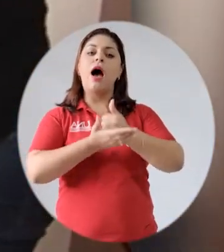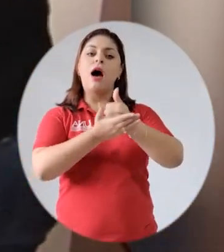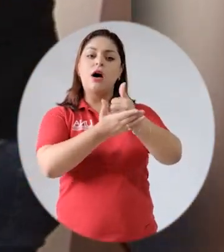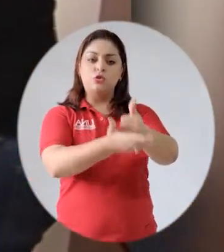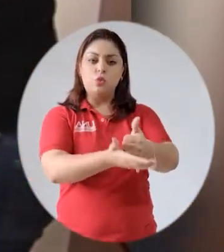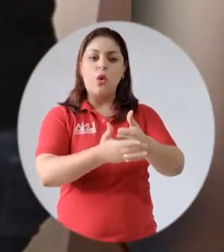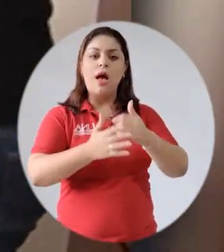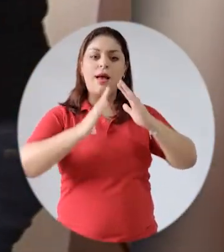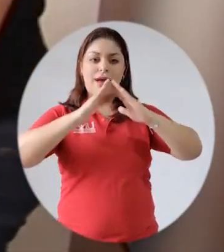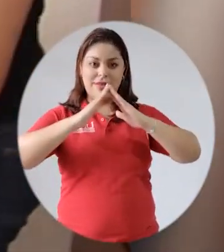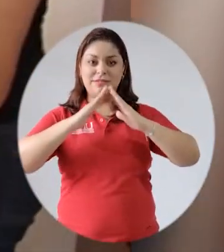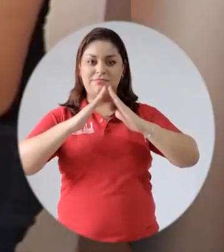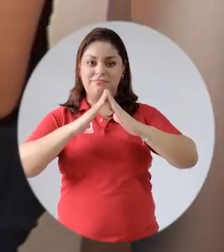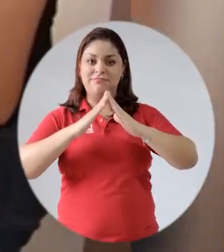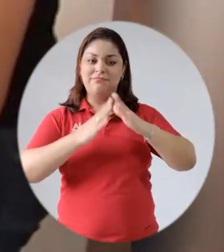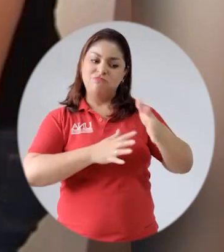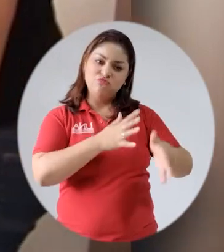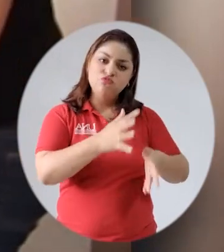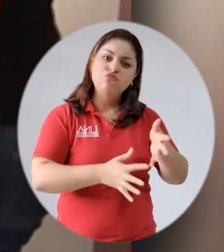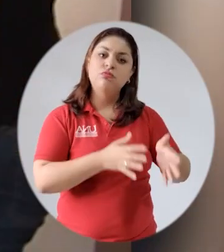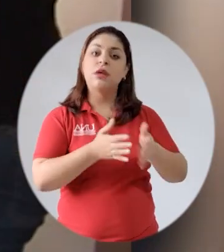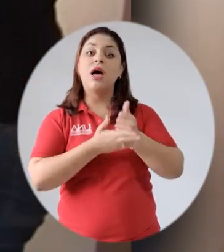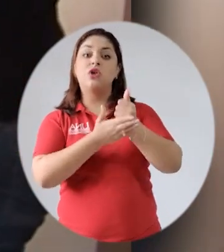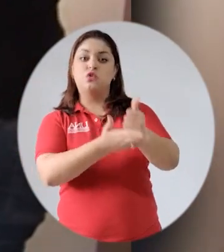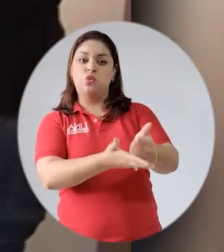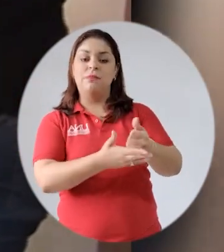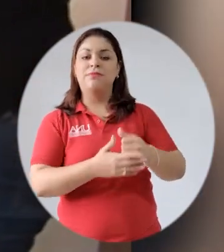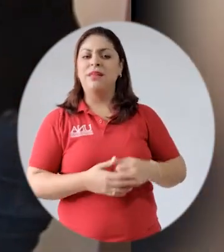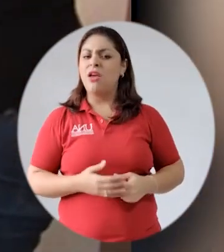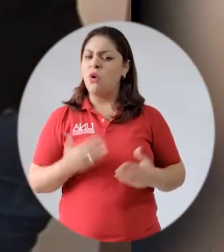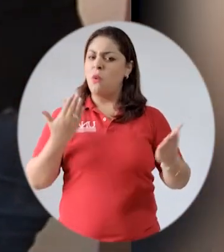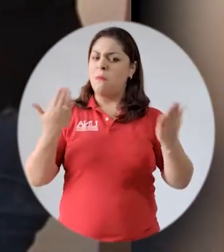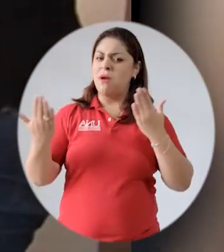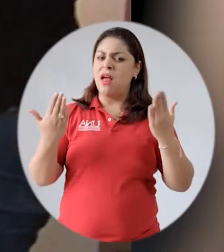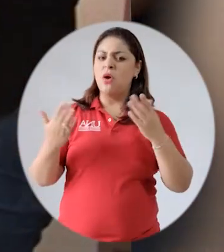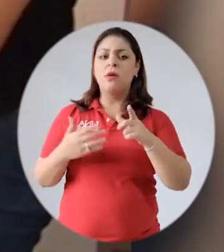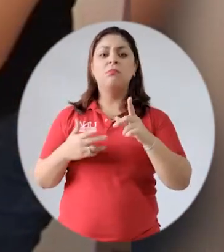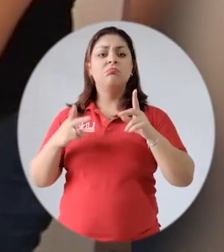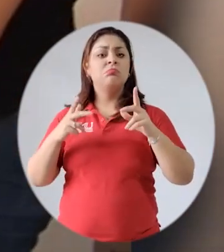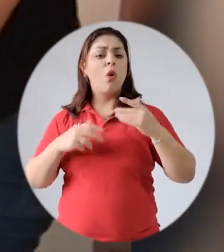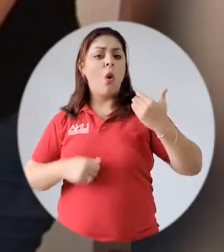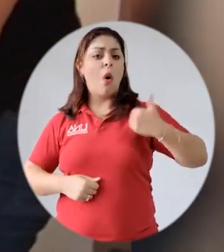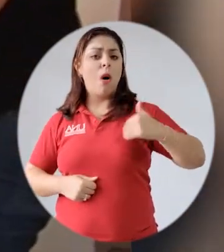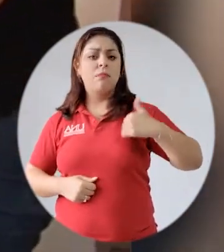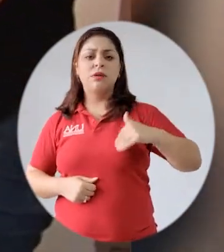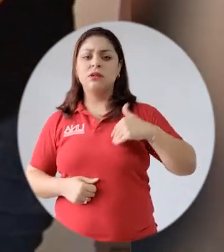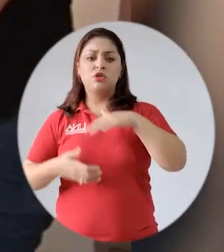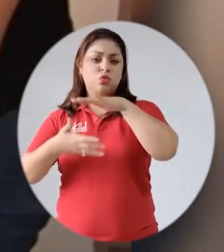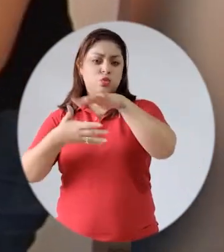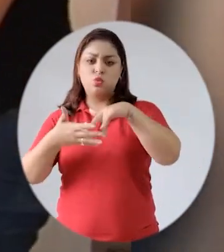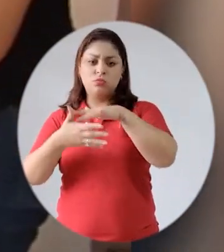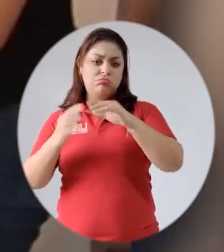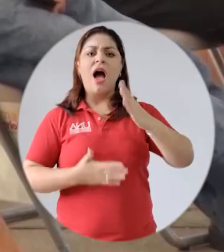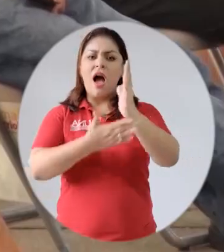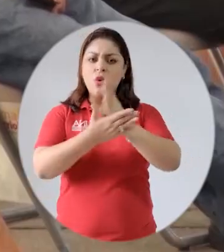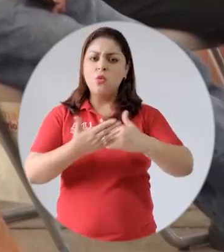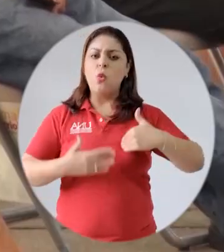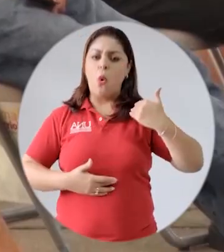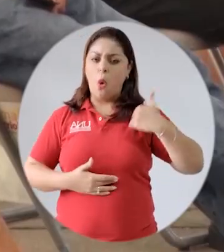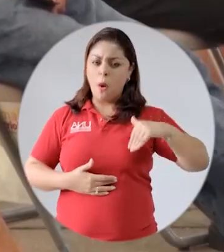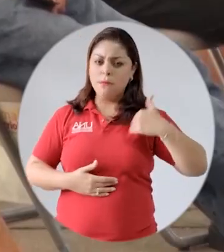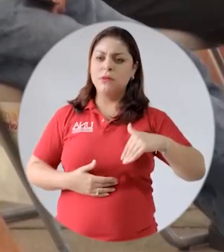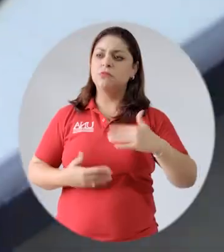semana 24 horas, ¿verdad? Entonces es muy importante y marca, ¿verdad? Marca. Y usted suma y suma horas y resulta que son días de más de 24 horas.